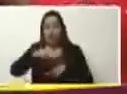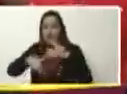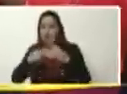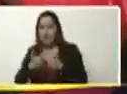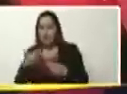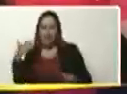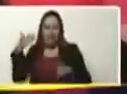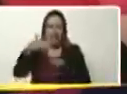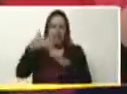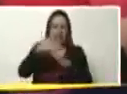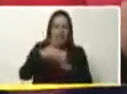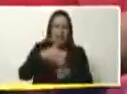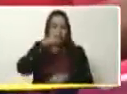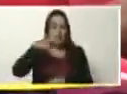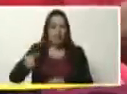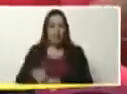pueblo.